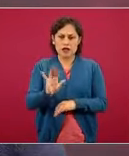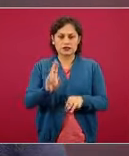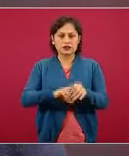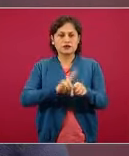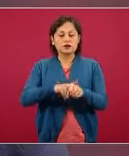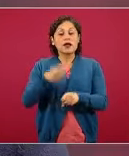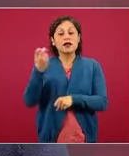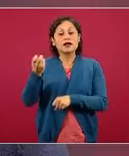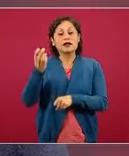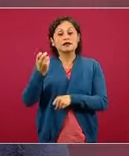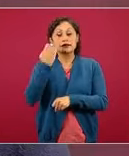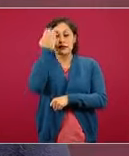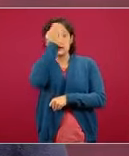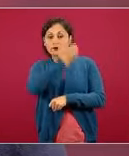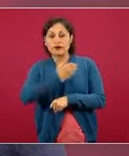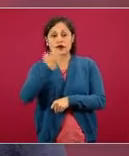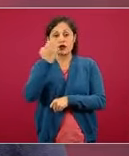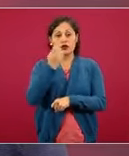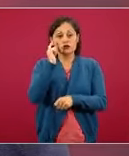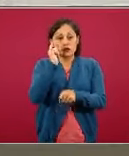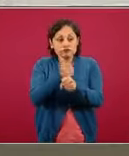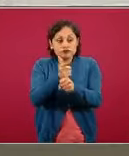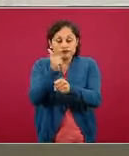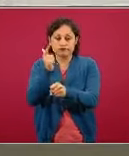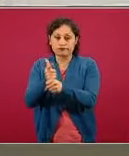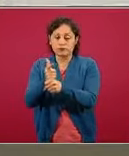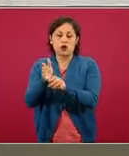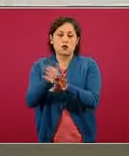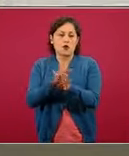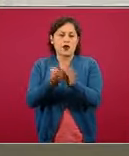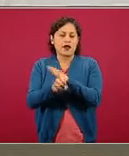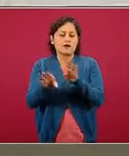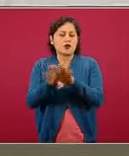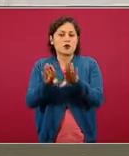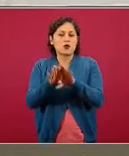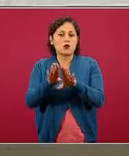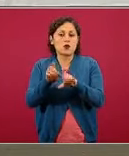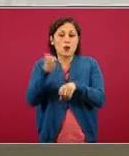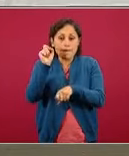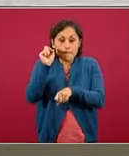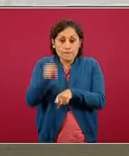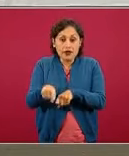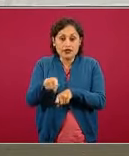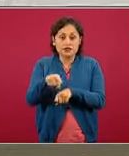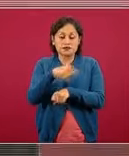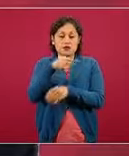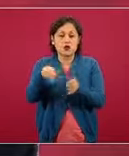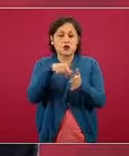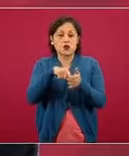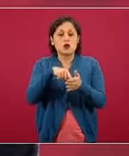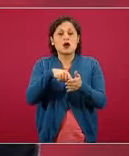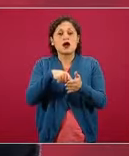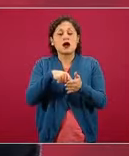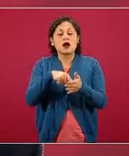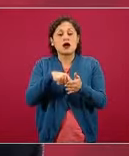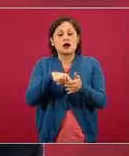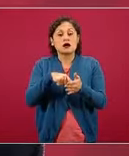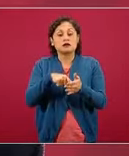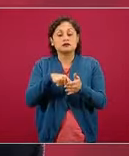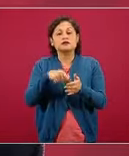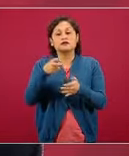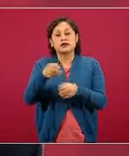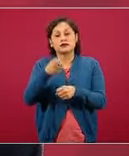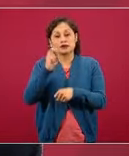aquellas que se identifican como visuales, es decir, que la reacción se produce en el mismo momento de la toma y a través de la